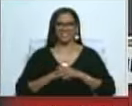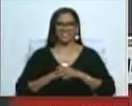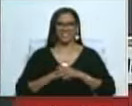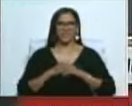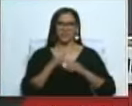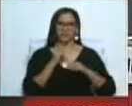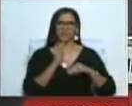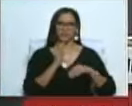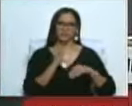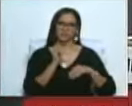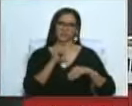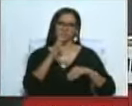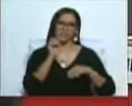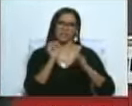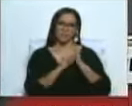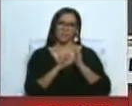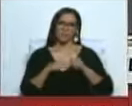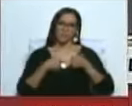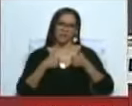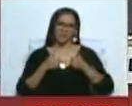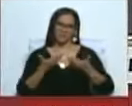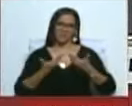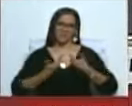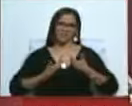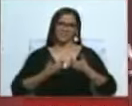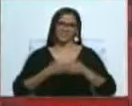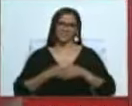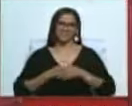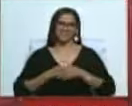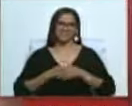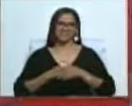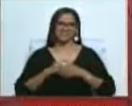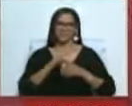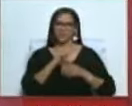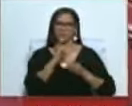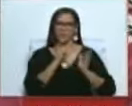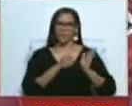una media hora adicional, presidente. Ya no cumple, ¿viste?